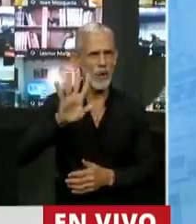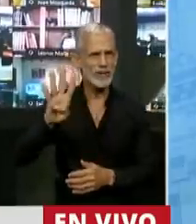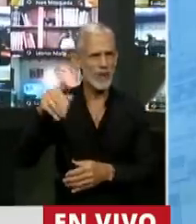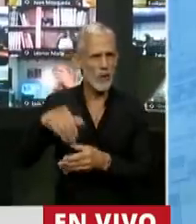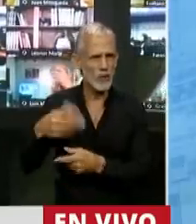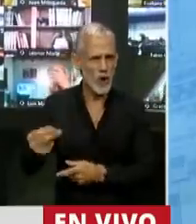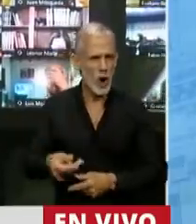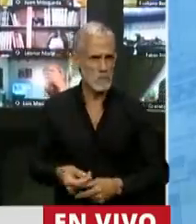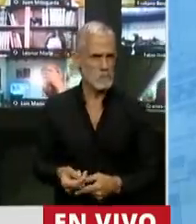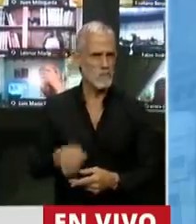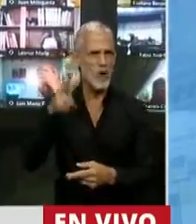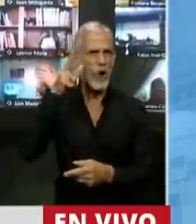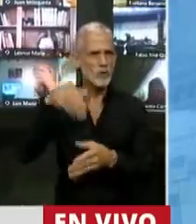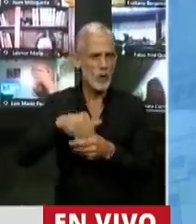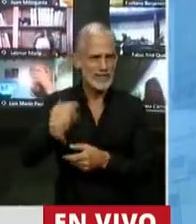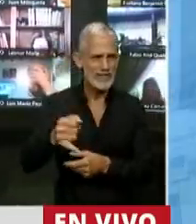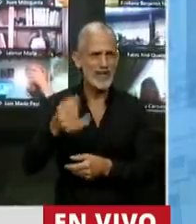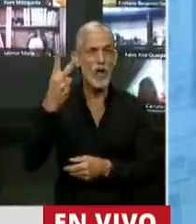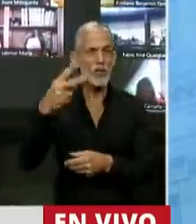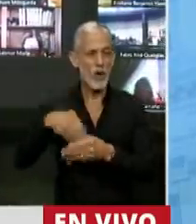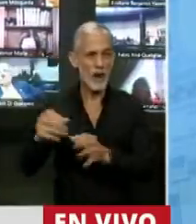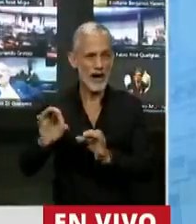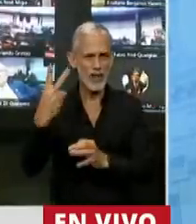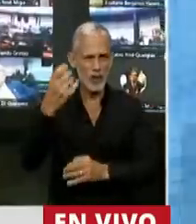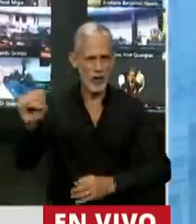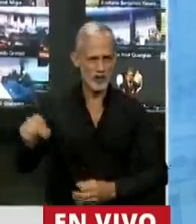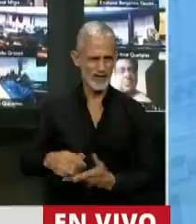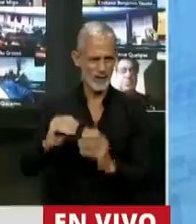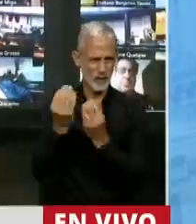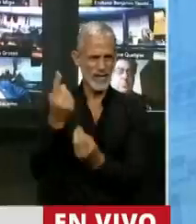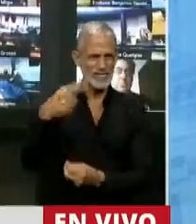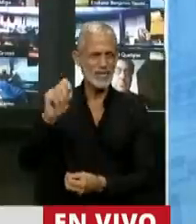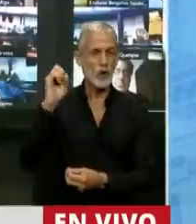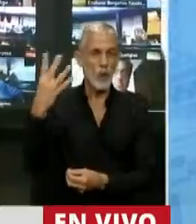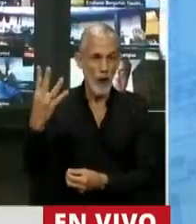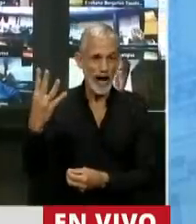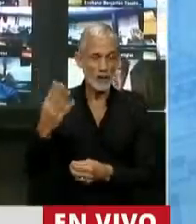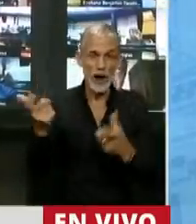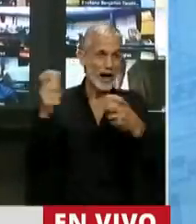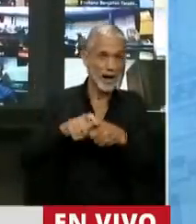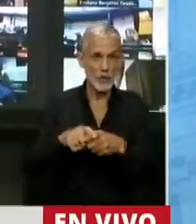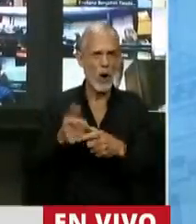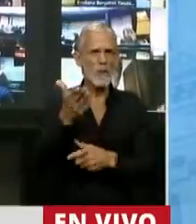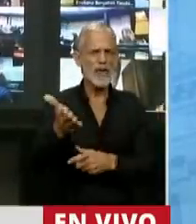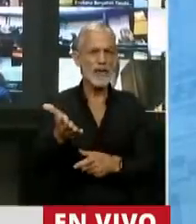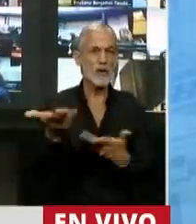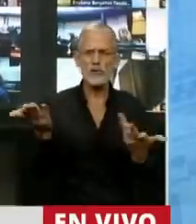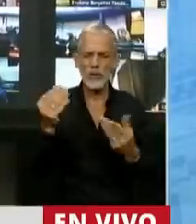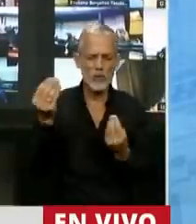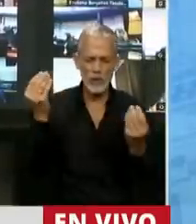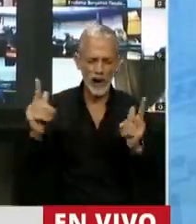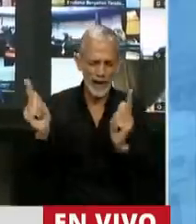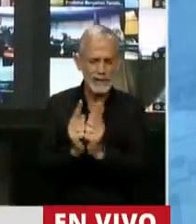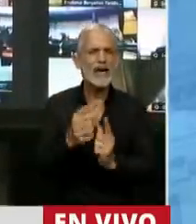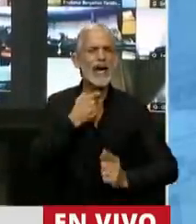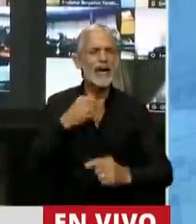54 negativos, 8 afirmativos, 2 sin votar, 2 ausentes. De 104 diputados que en la reunión parlamentaria, no sé cómo encuentran la síntesis,